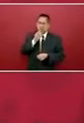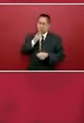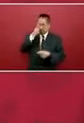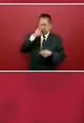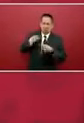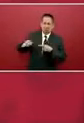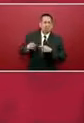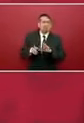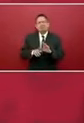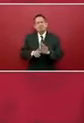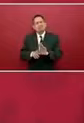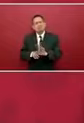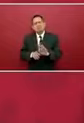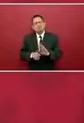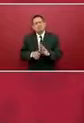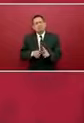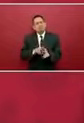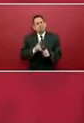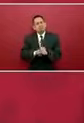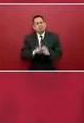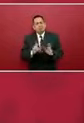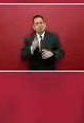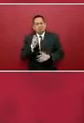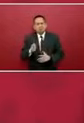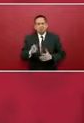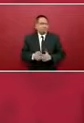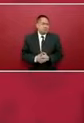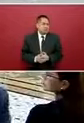ofender. Yo creo que pues